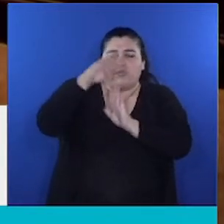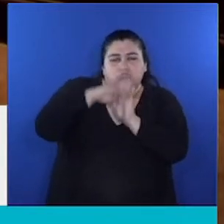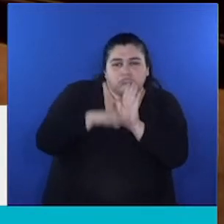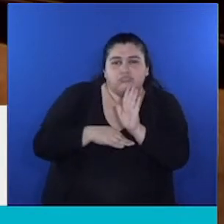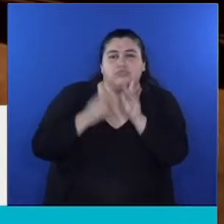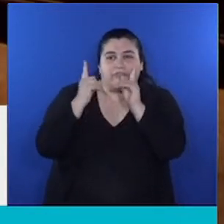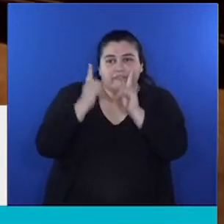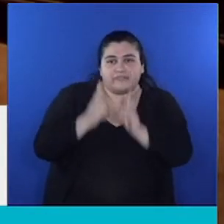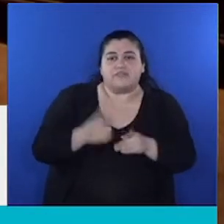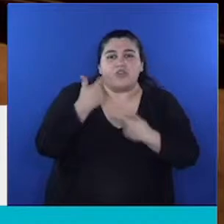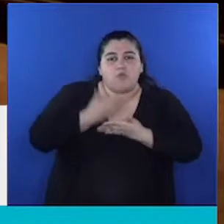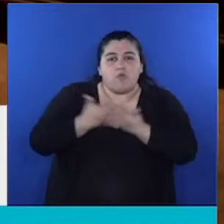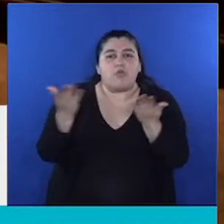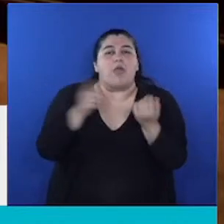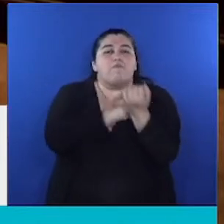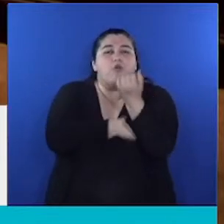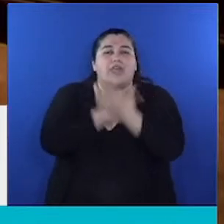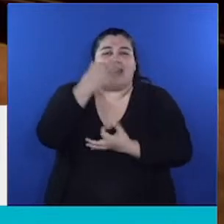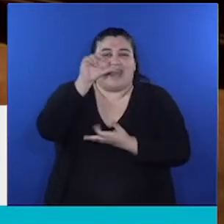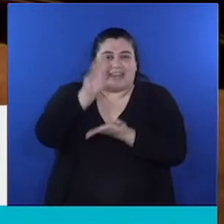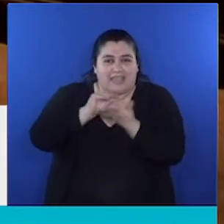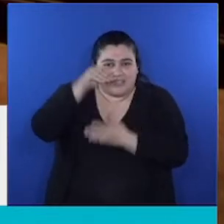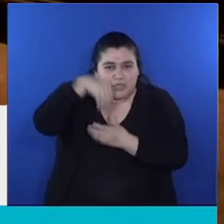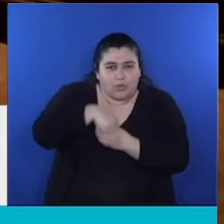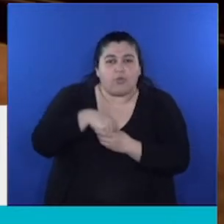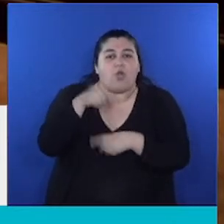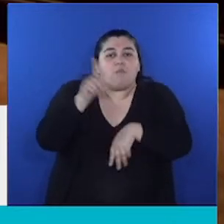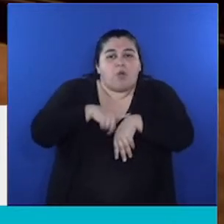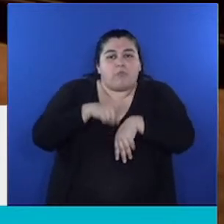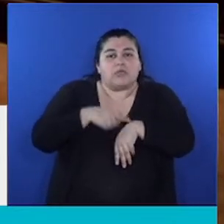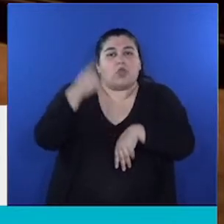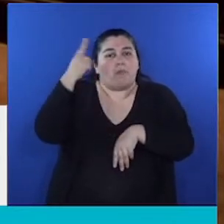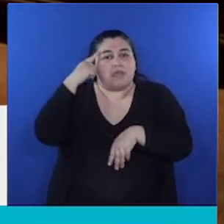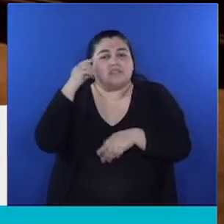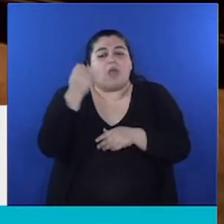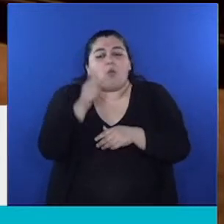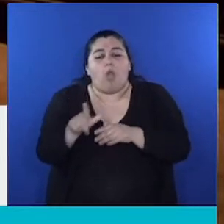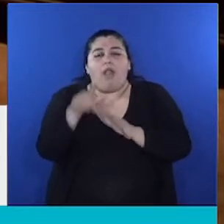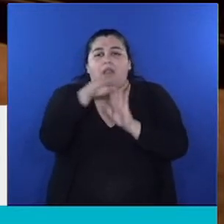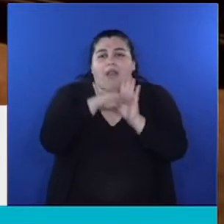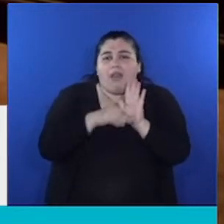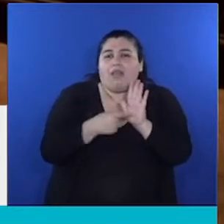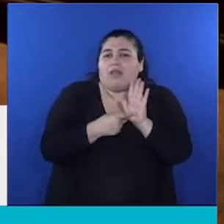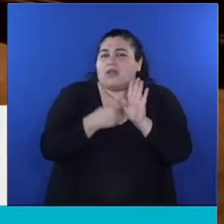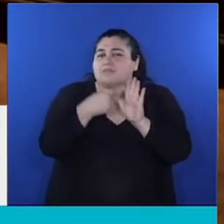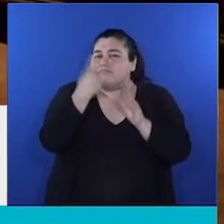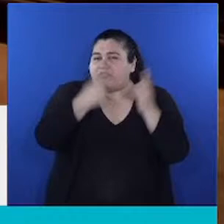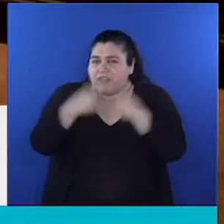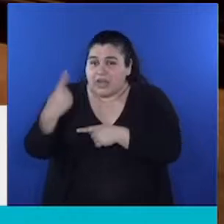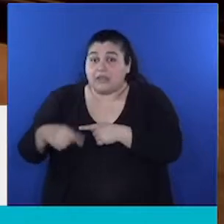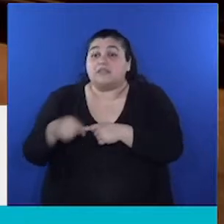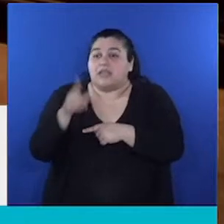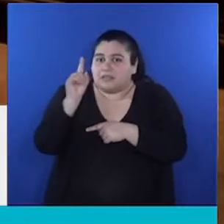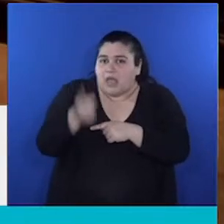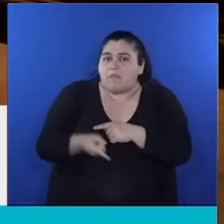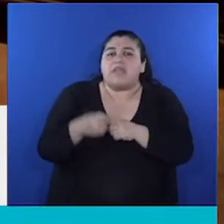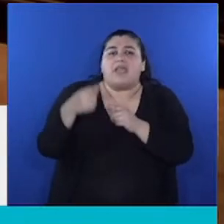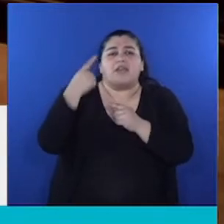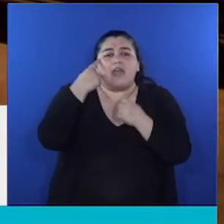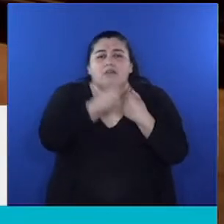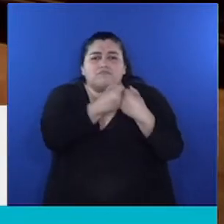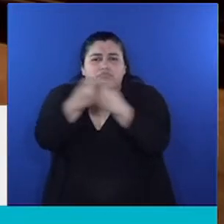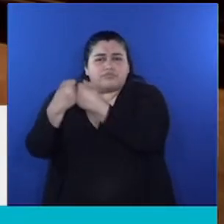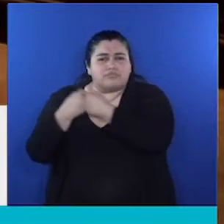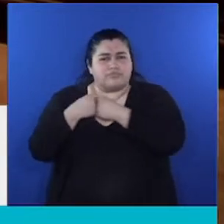Poder Legislativo al momento de pensar cuáles son las normativas que queremos y una unificación de criterios también en el marco de